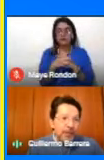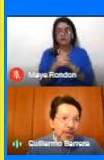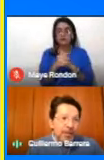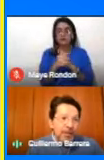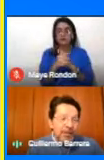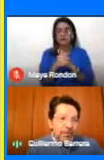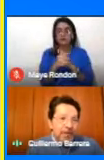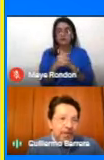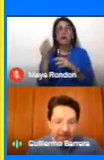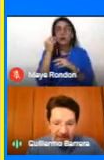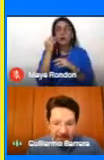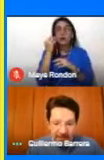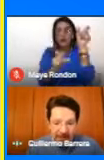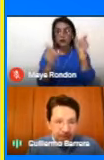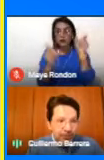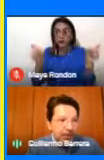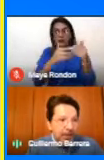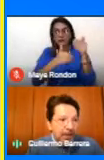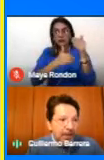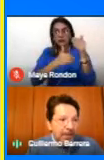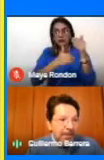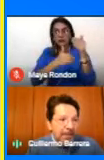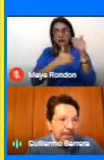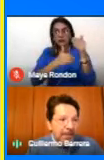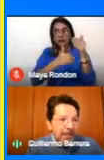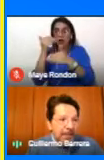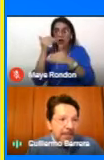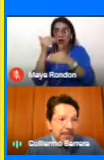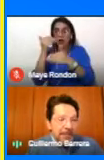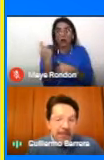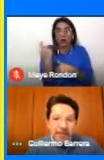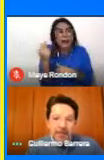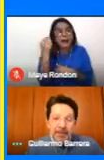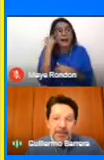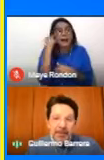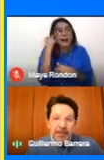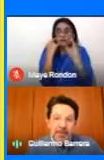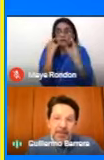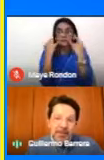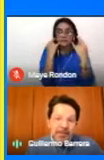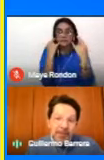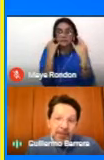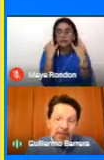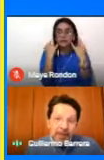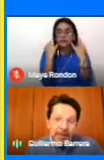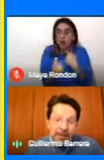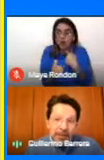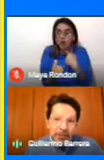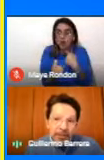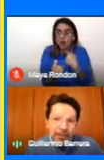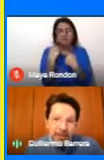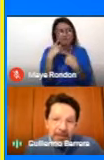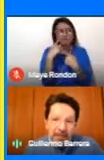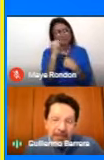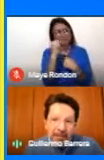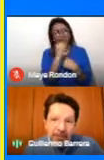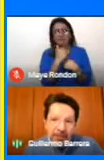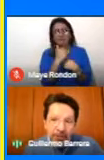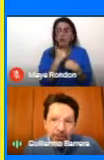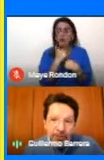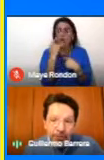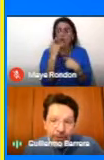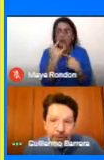los ciudadanos empiezan ya no solamente a pensar en intereses particulares, sino que se dan cuenta que sus intereses